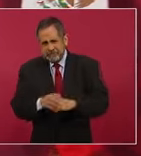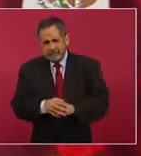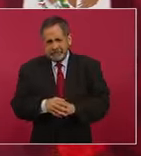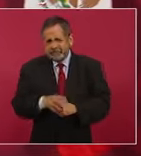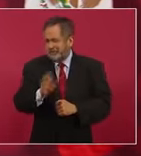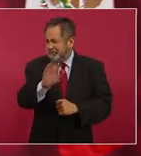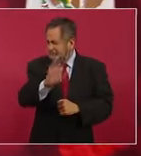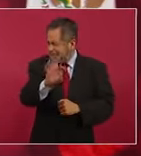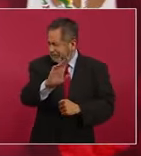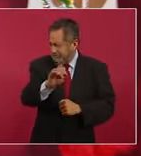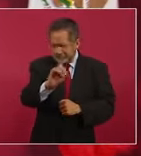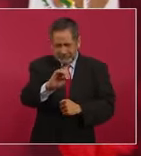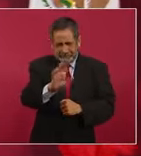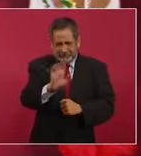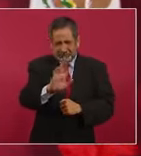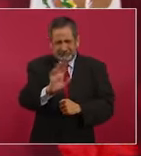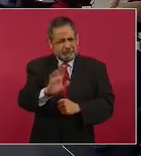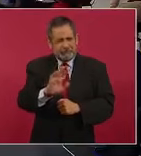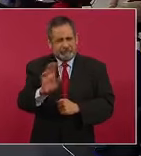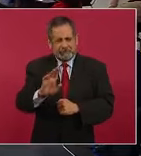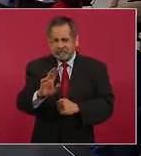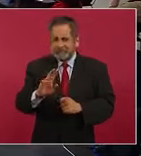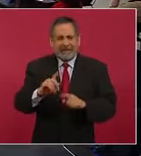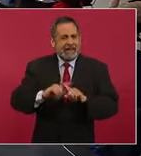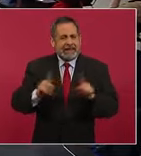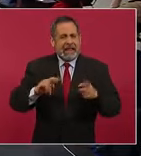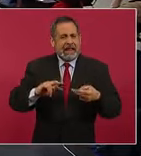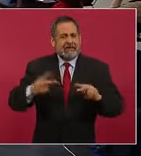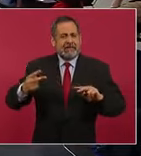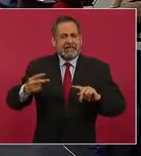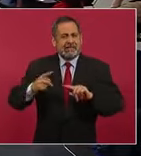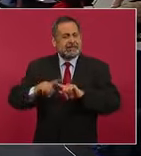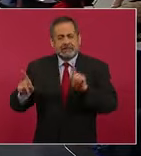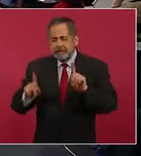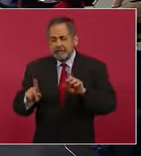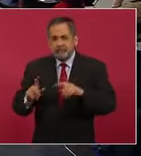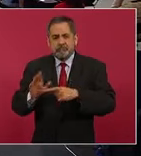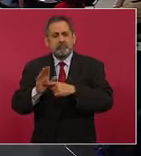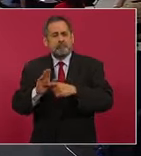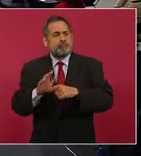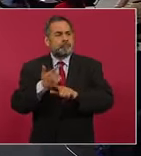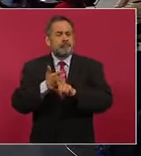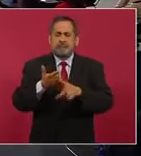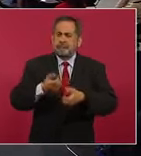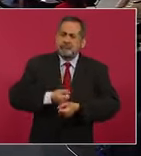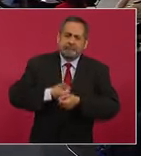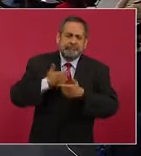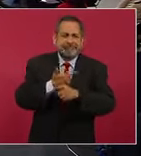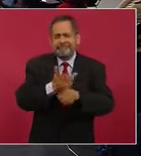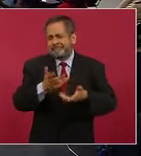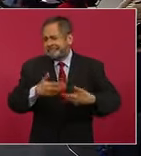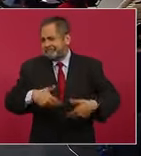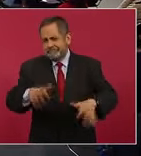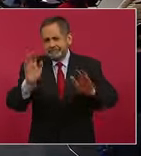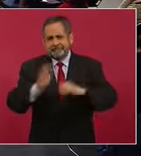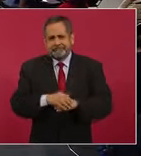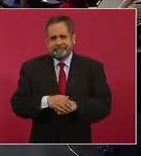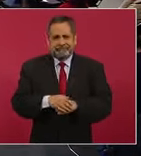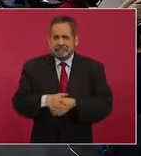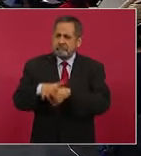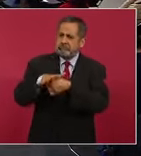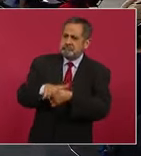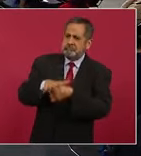No, al contrario. No se demostró de que hay libertades, que no se reprime